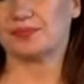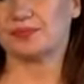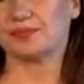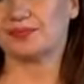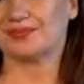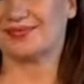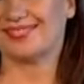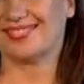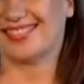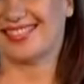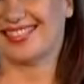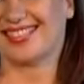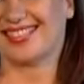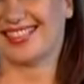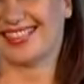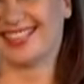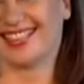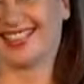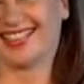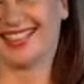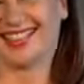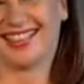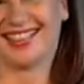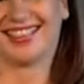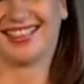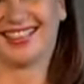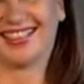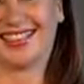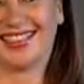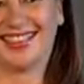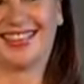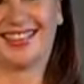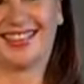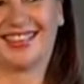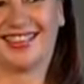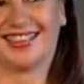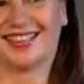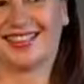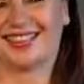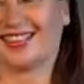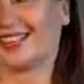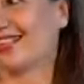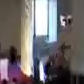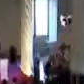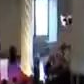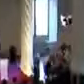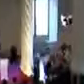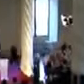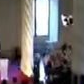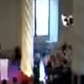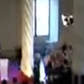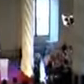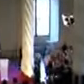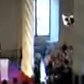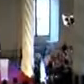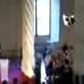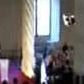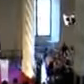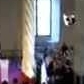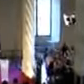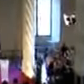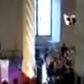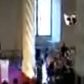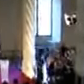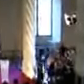la sesión celebrada los días 26 y 27 de junio de 2019, dado en Madrid el